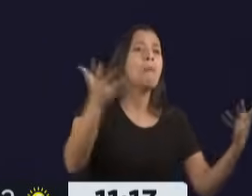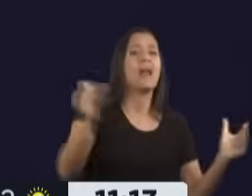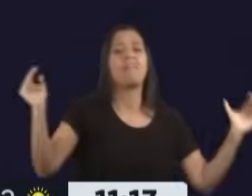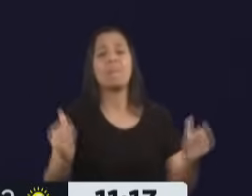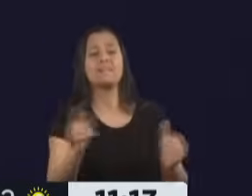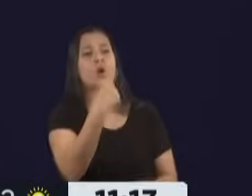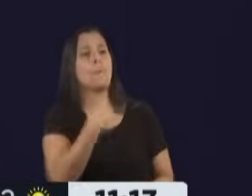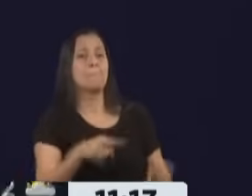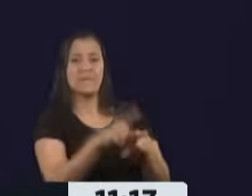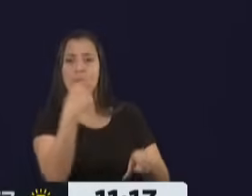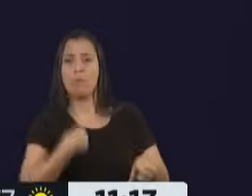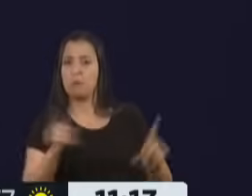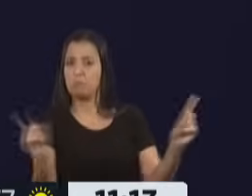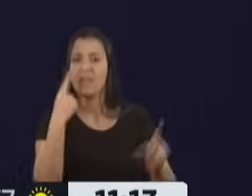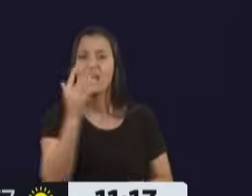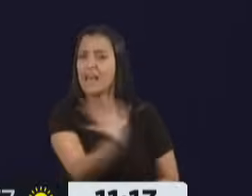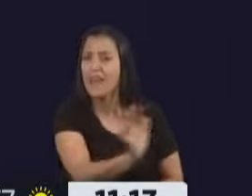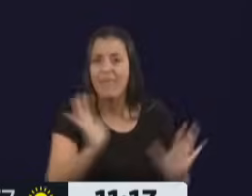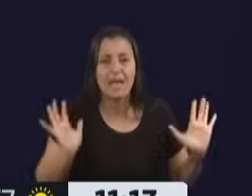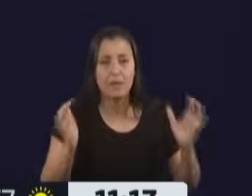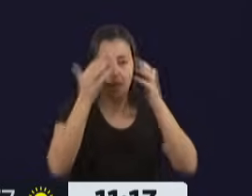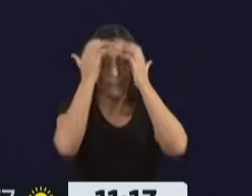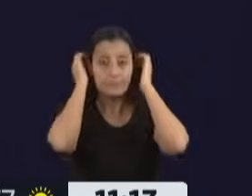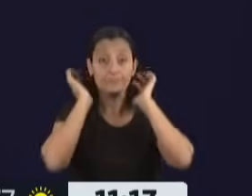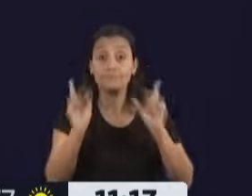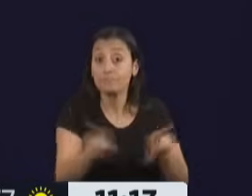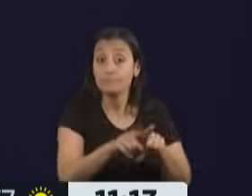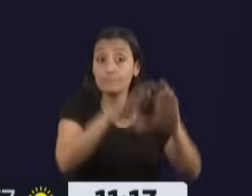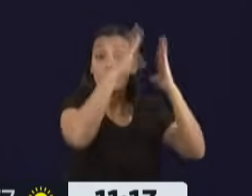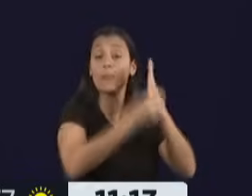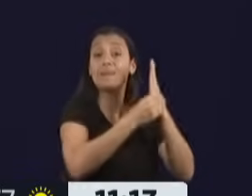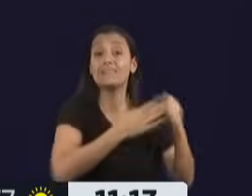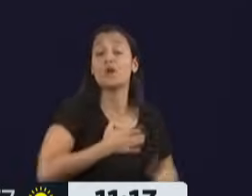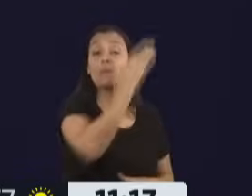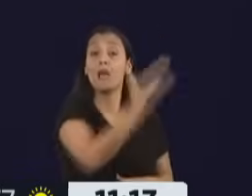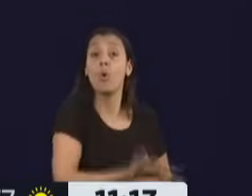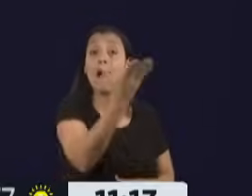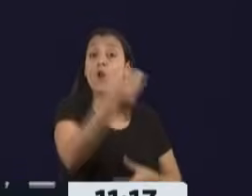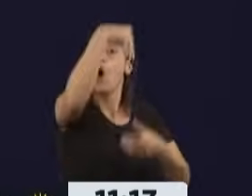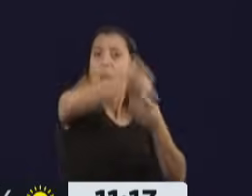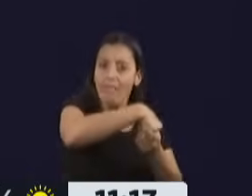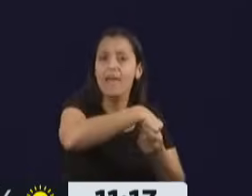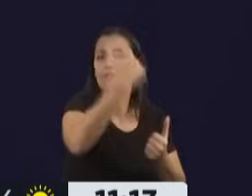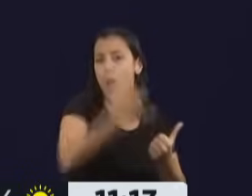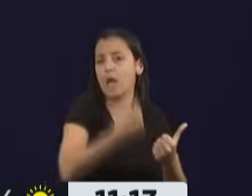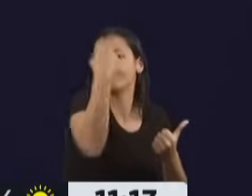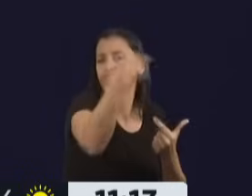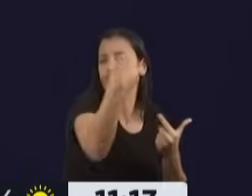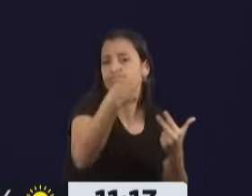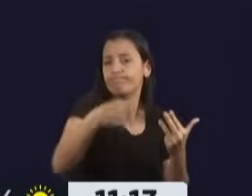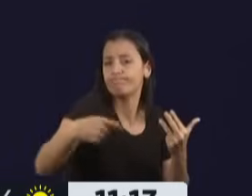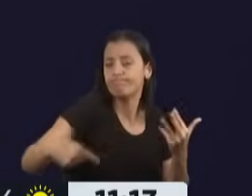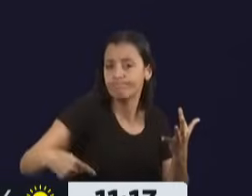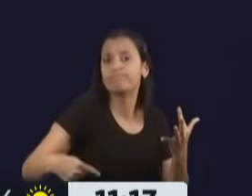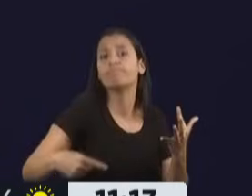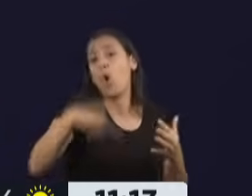pregunta. Simplemente, ustedes saben que el Ministerio de Capital Humano es un ministerio que abarca en cuestiones de